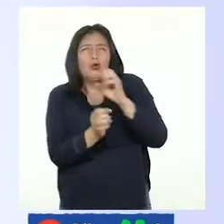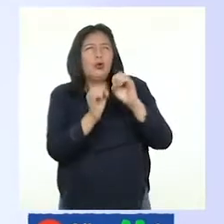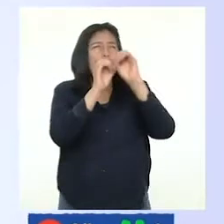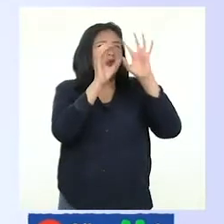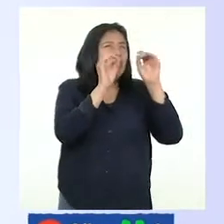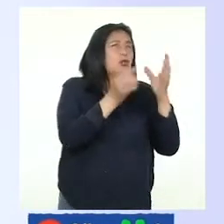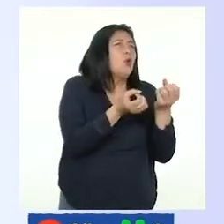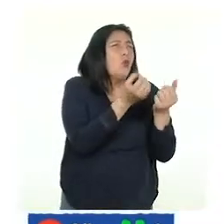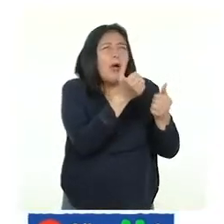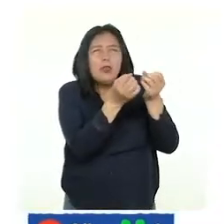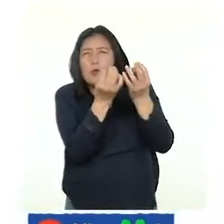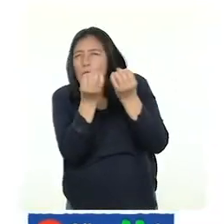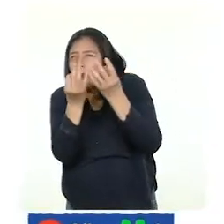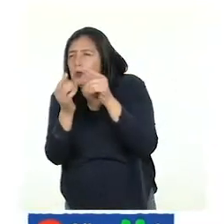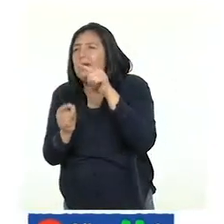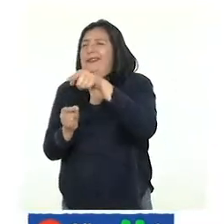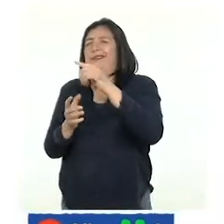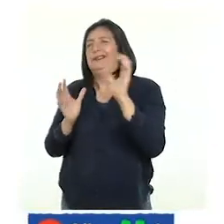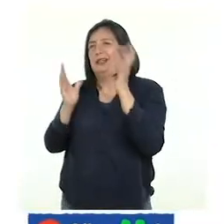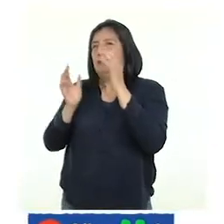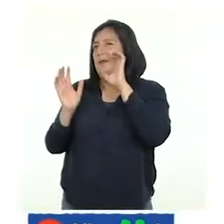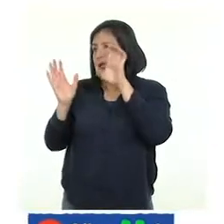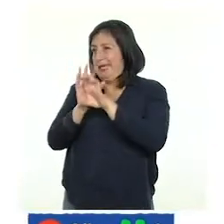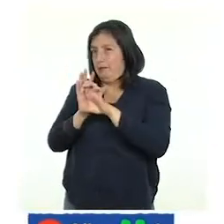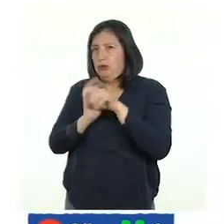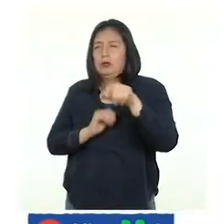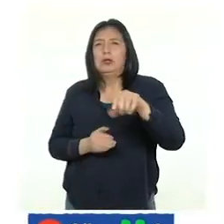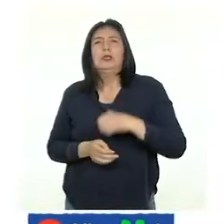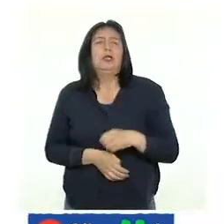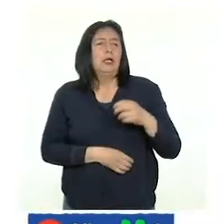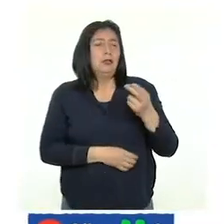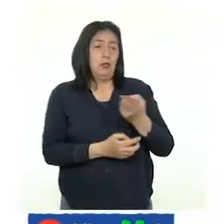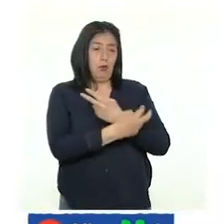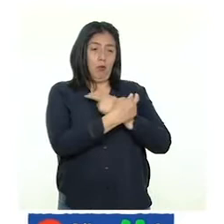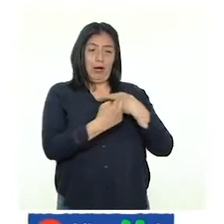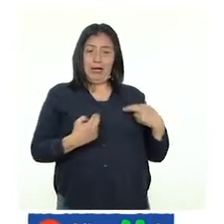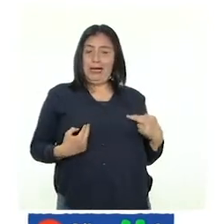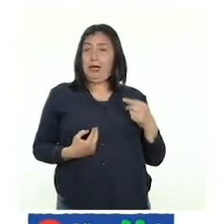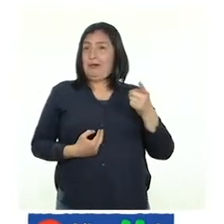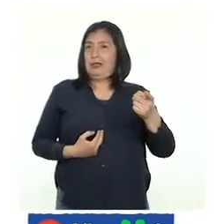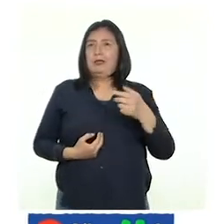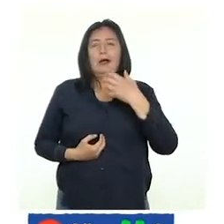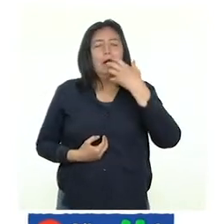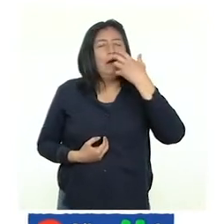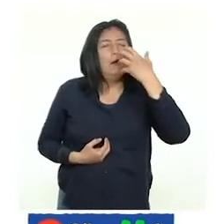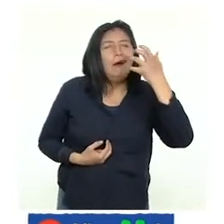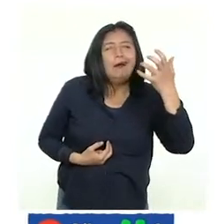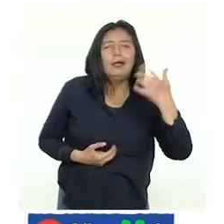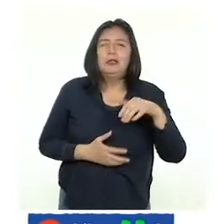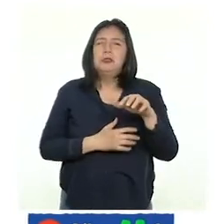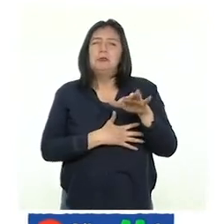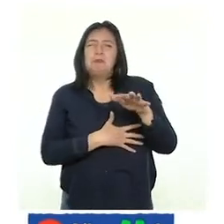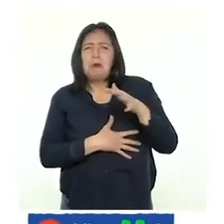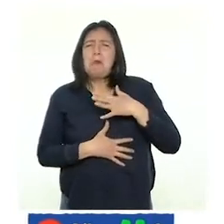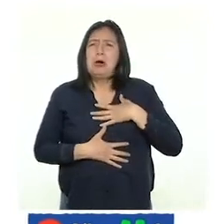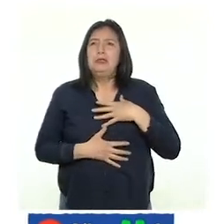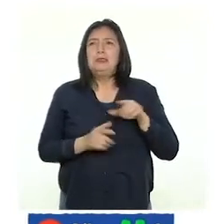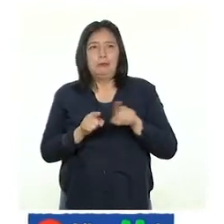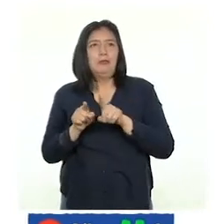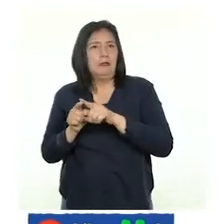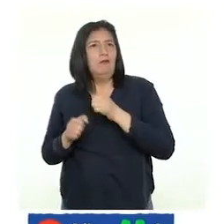cuál es el clima del lugar. Por ejemplo, el clima de Huancavelica es cálido, templado y